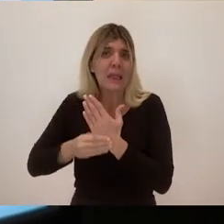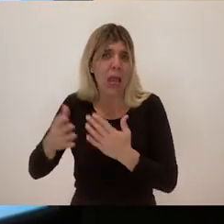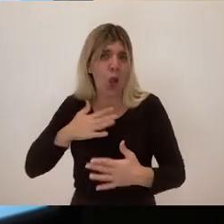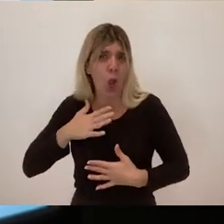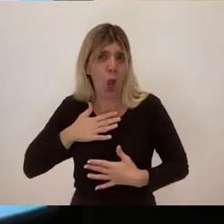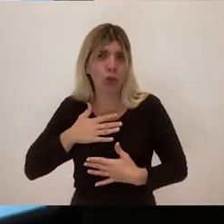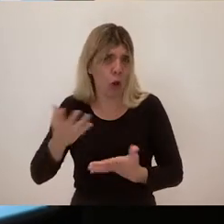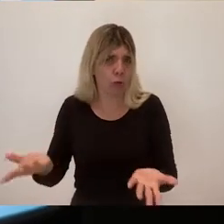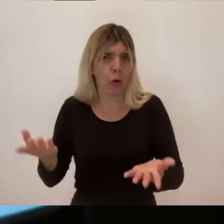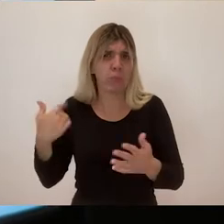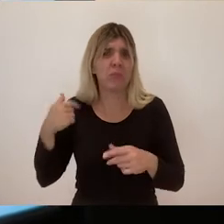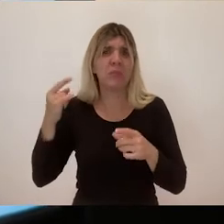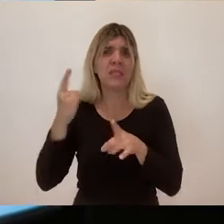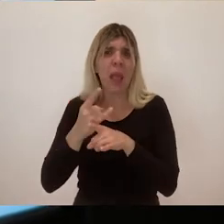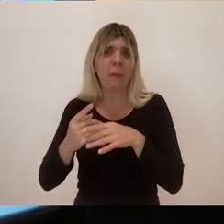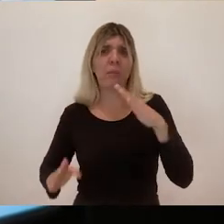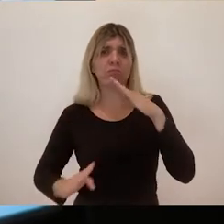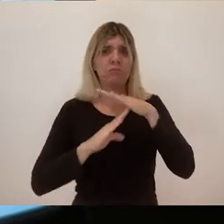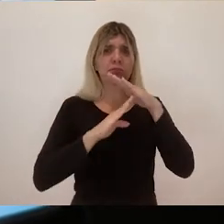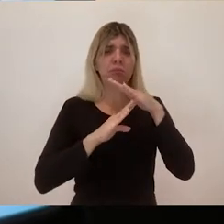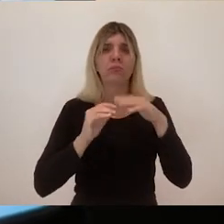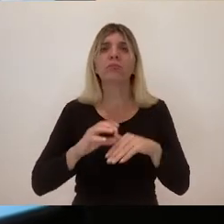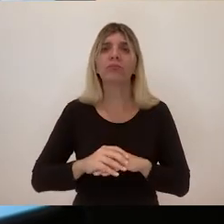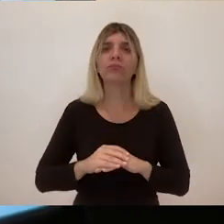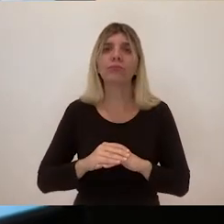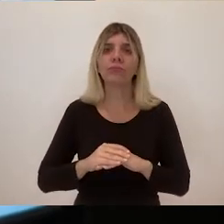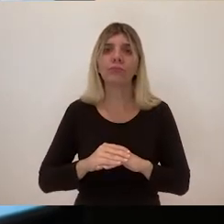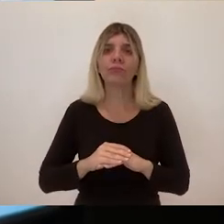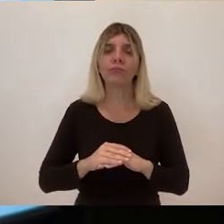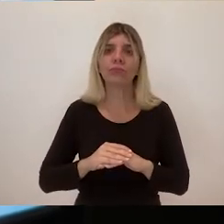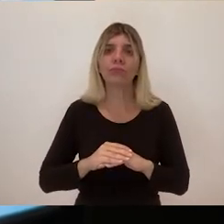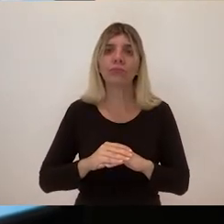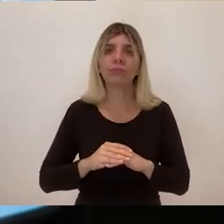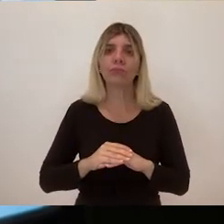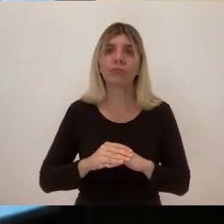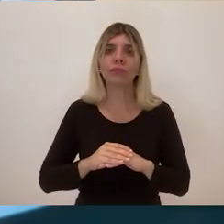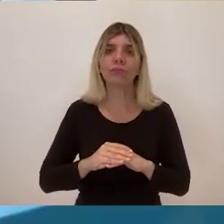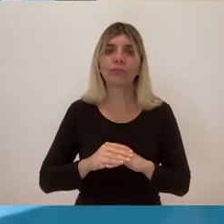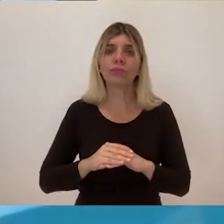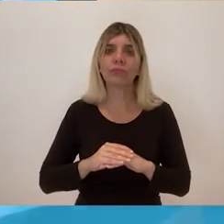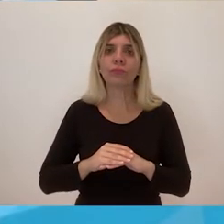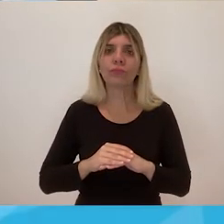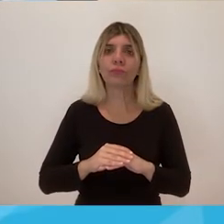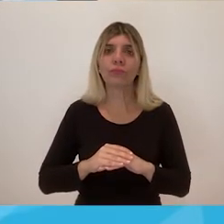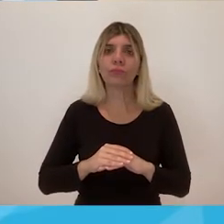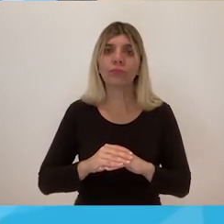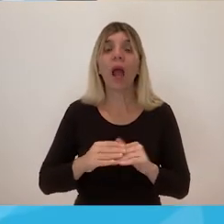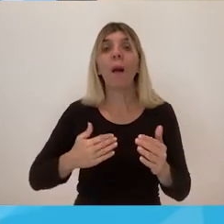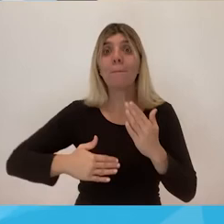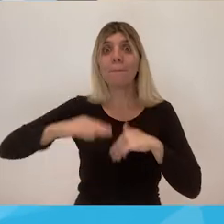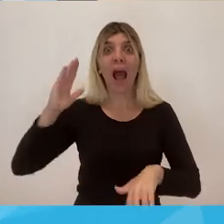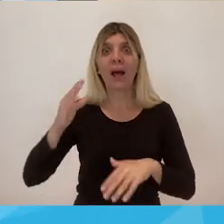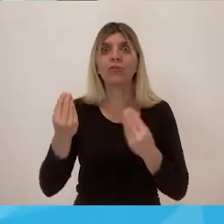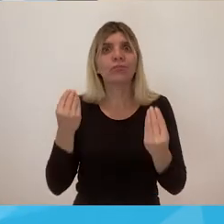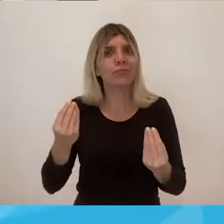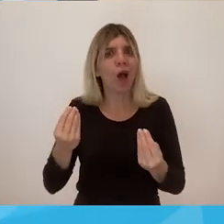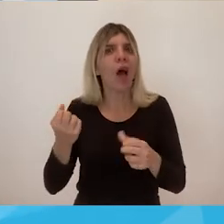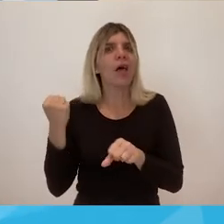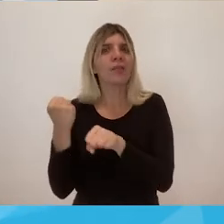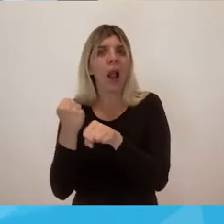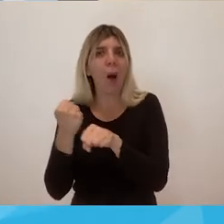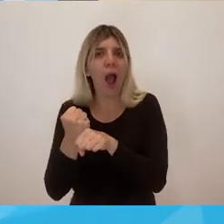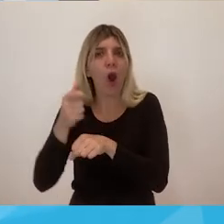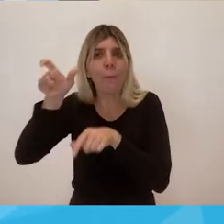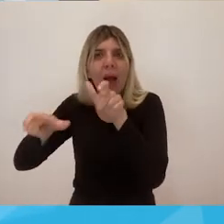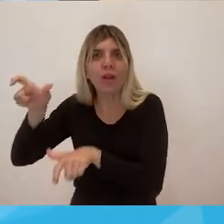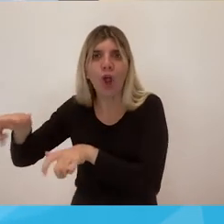inicio nosotros como Ministerio lo hemos puesto como prioridad, particularmente con